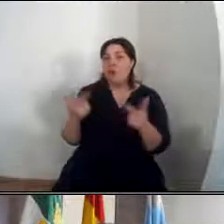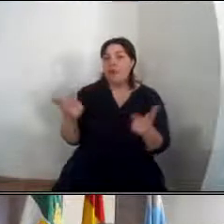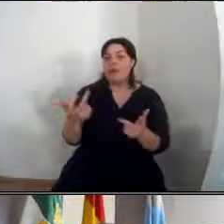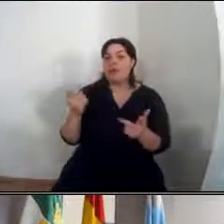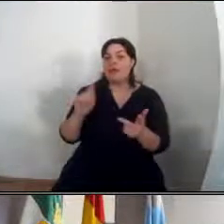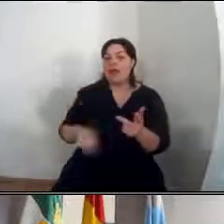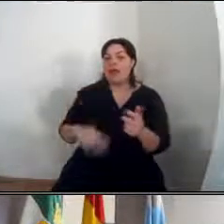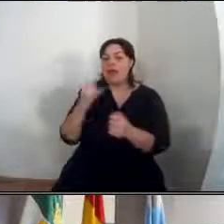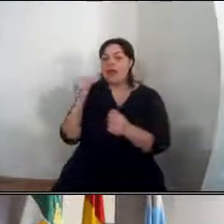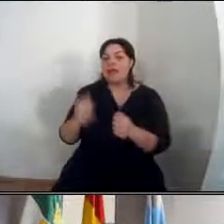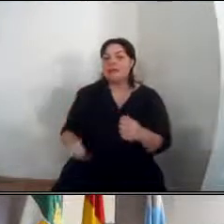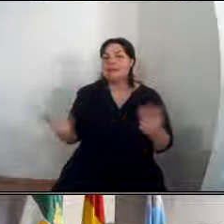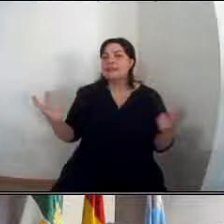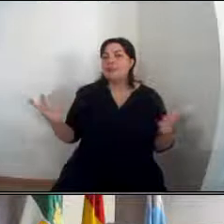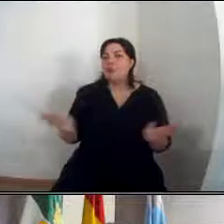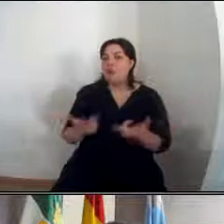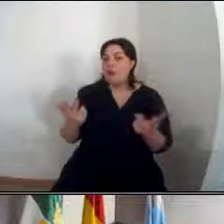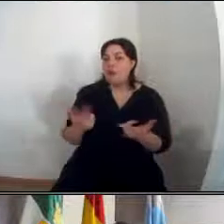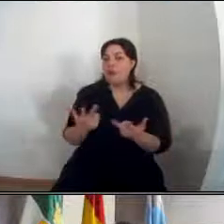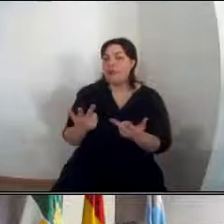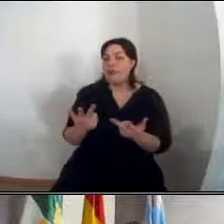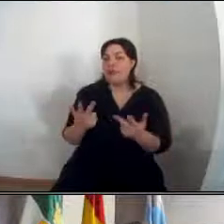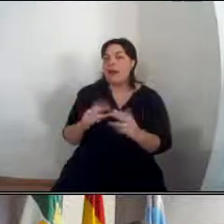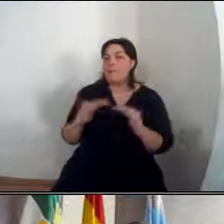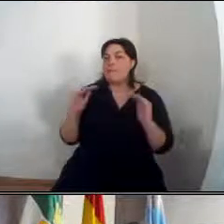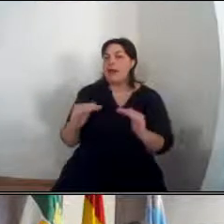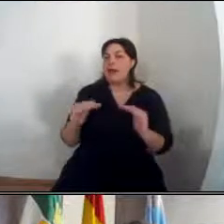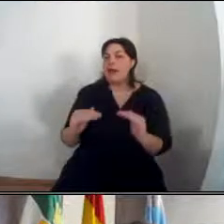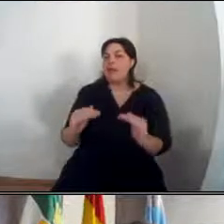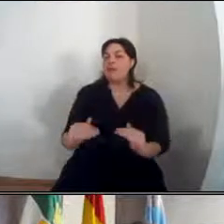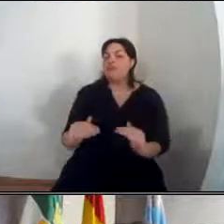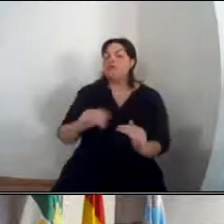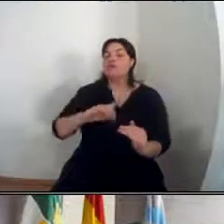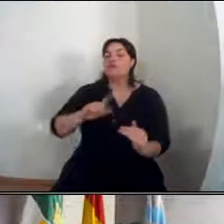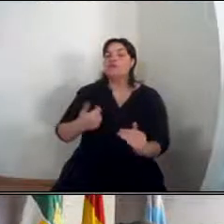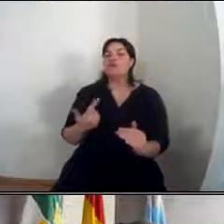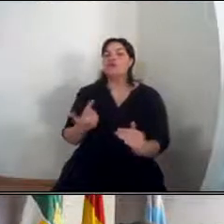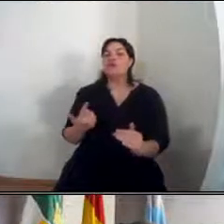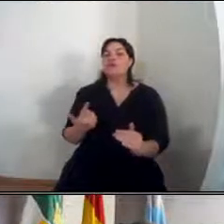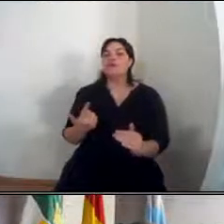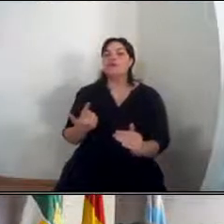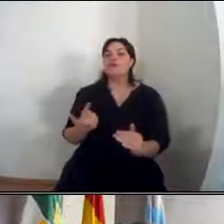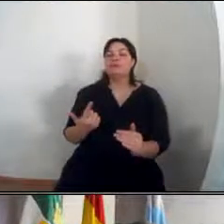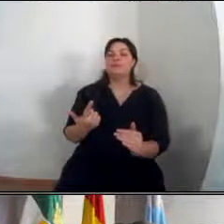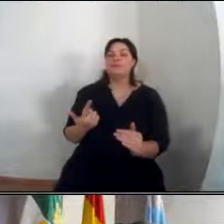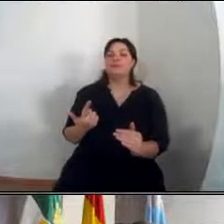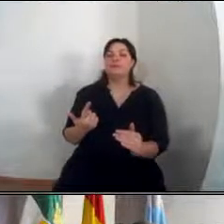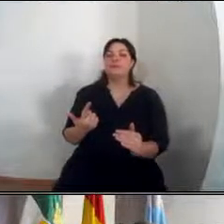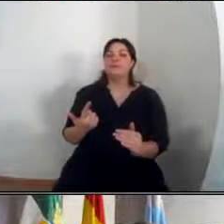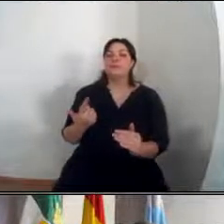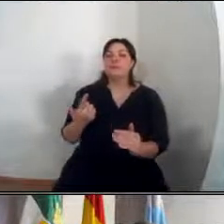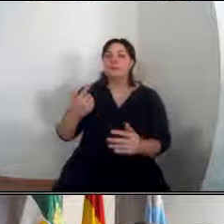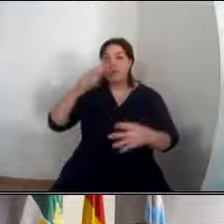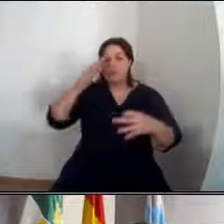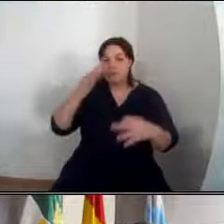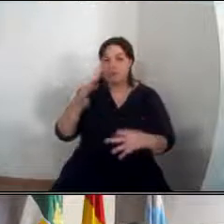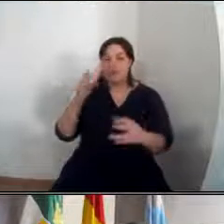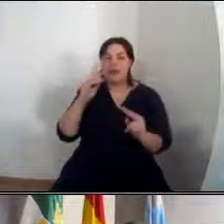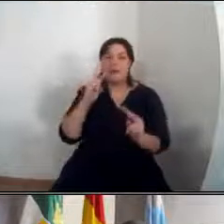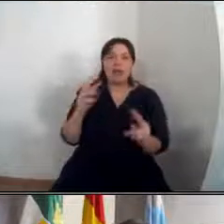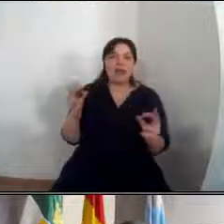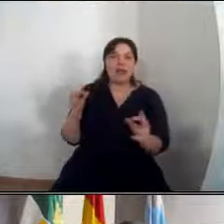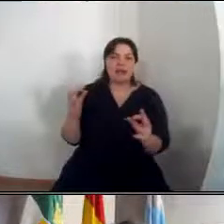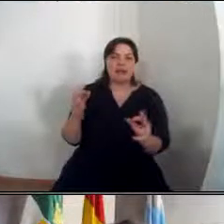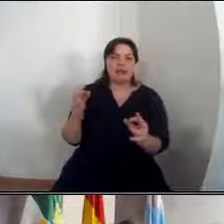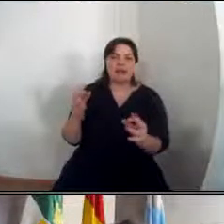de la crisis vaya bajando y empecemos a ver verdaderamente